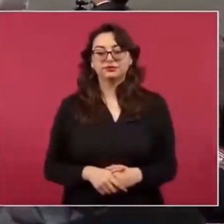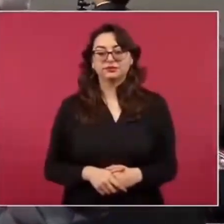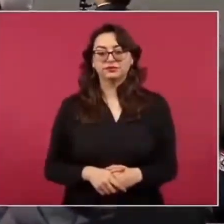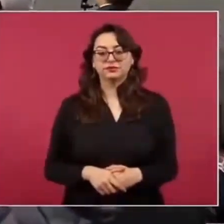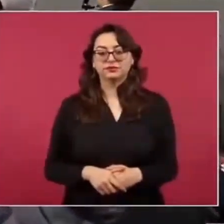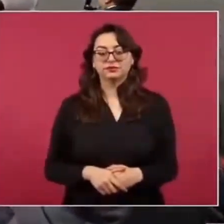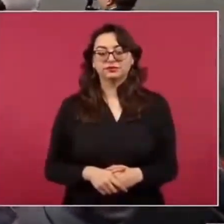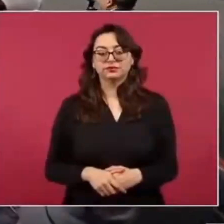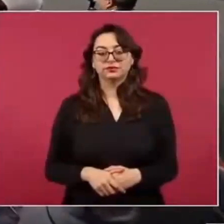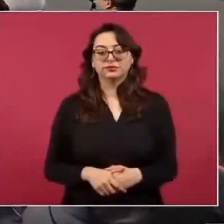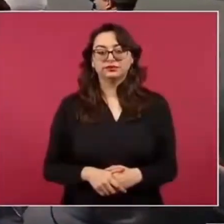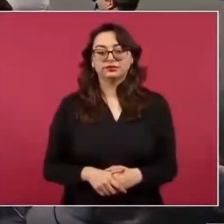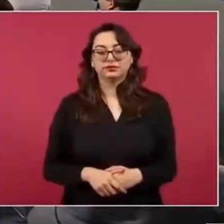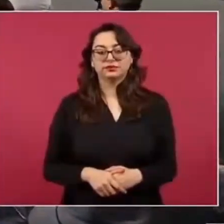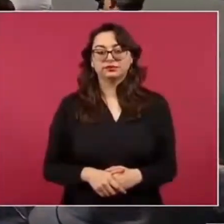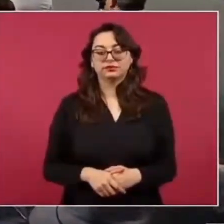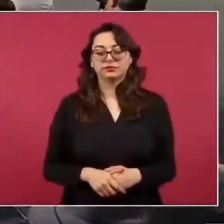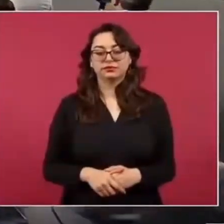Pero